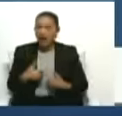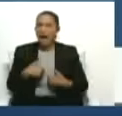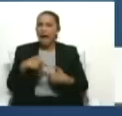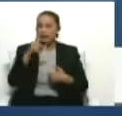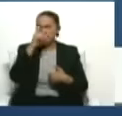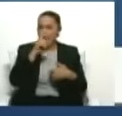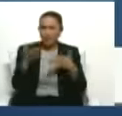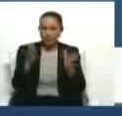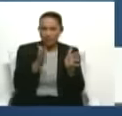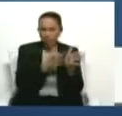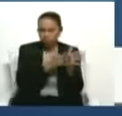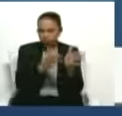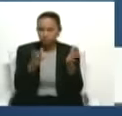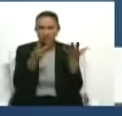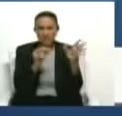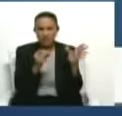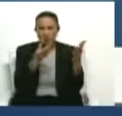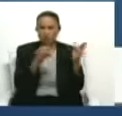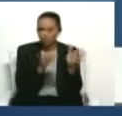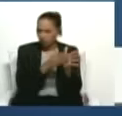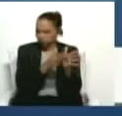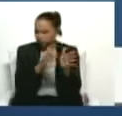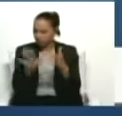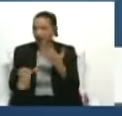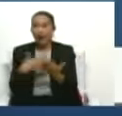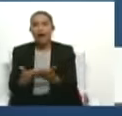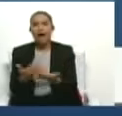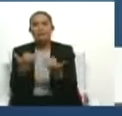fecha, es literalmente